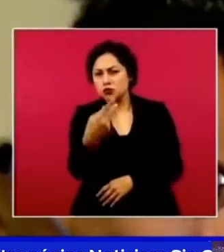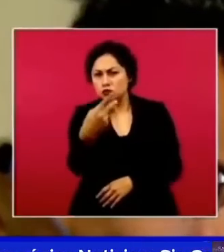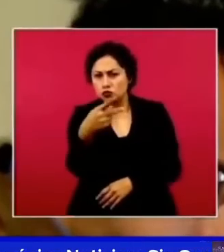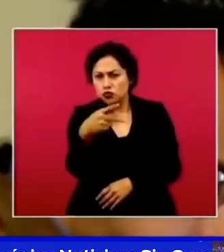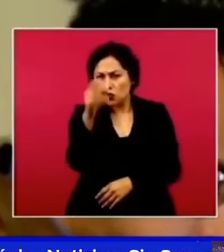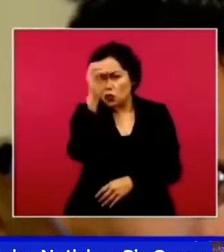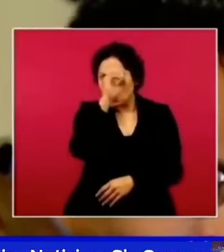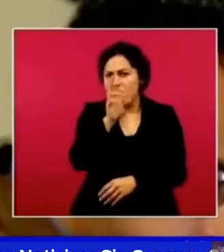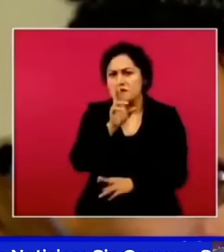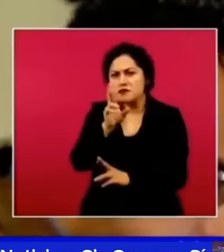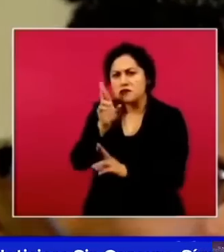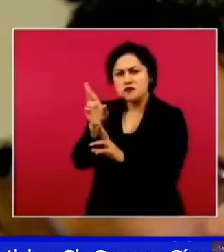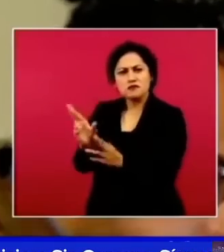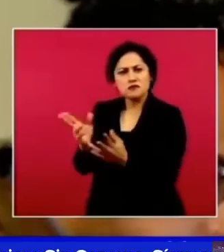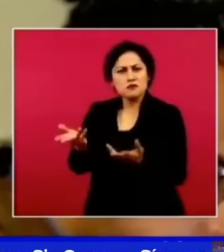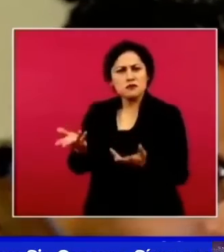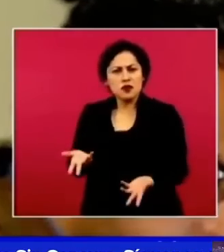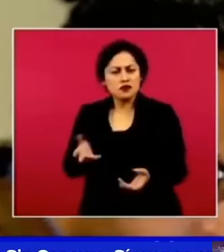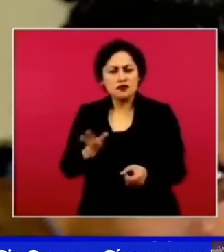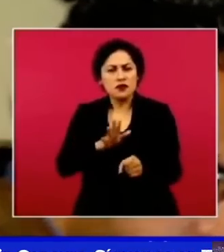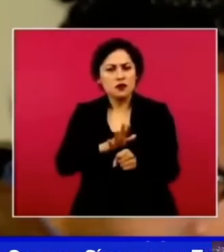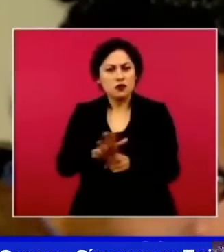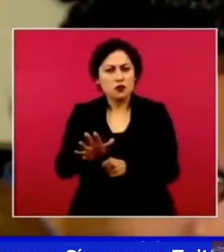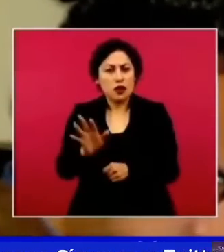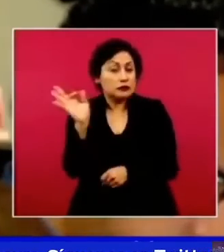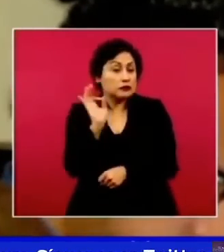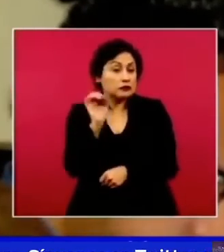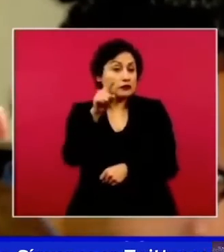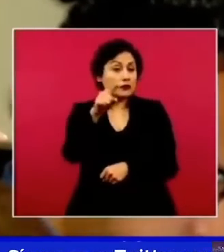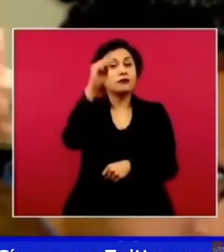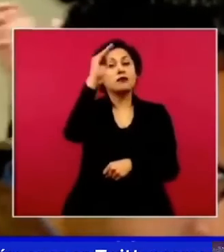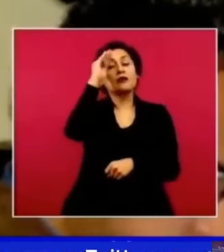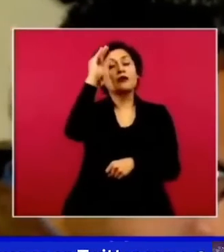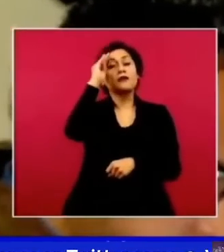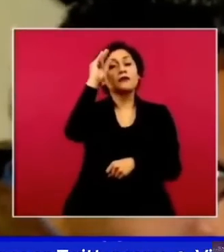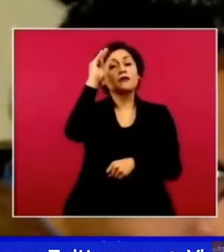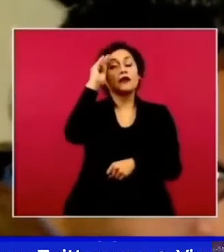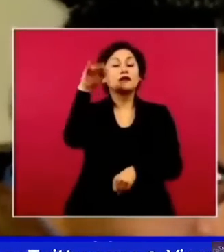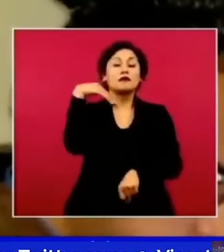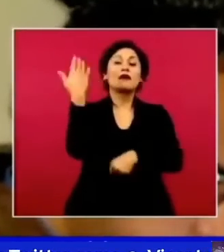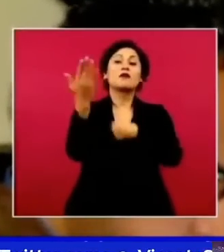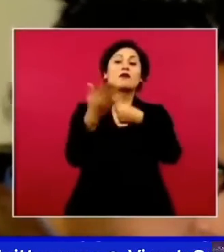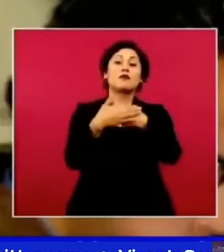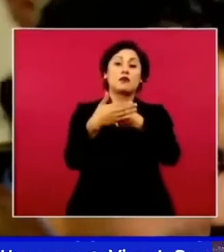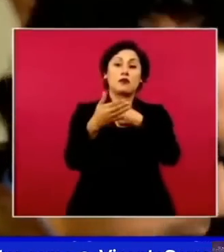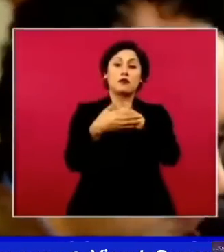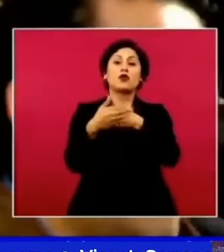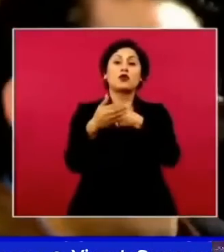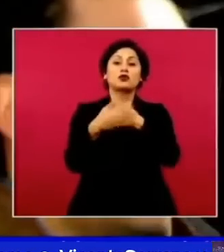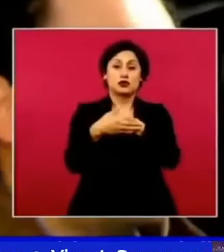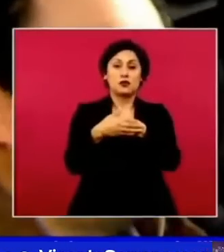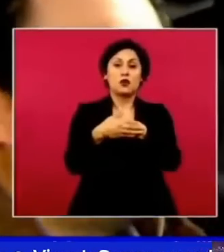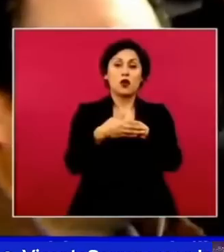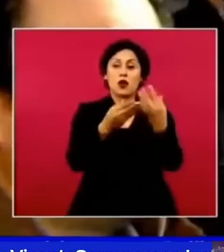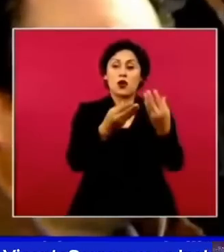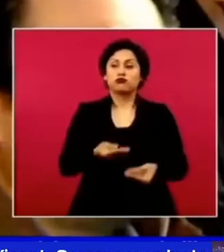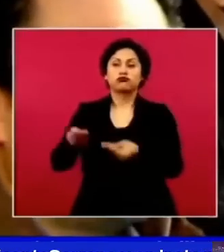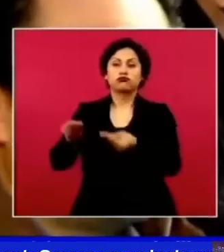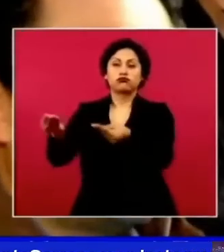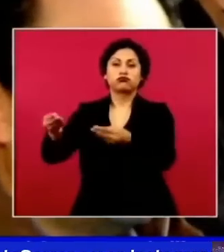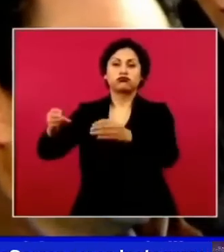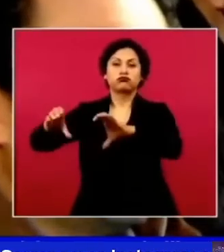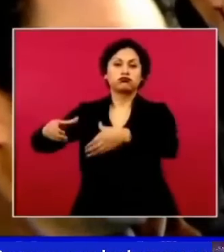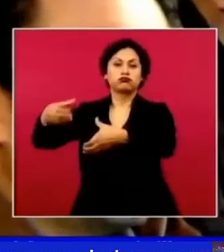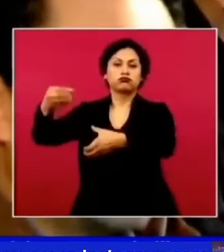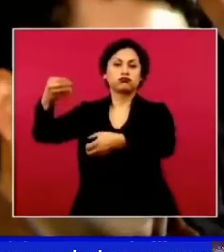estos argumentos y considerando el posible escenario de que esta reforma, esta iniciativa vaya a llevarse hasta la Suprema Corte de Justicia? ¿Qué papel espera